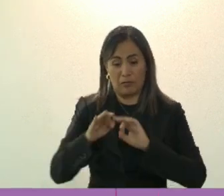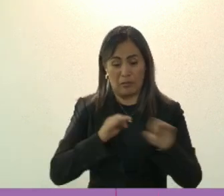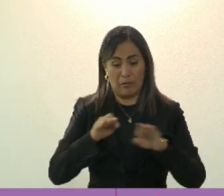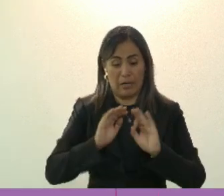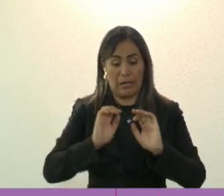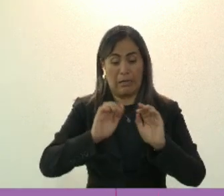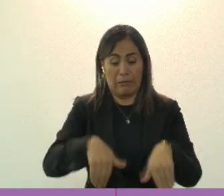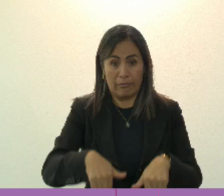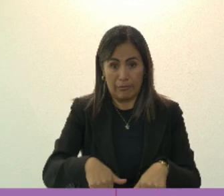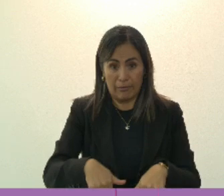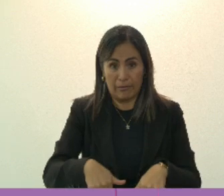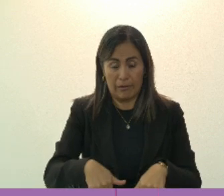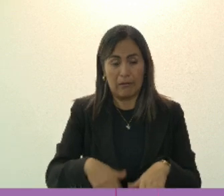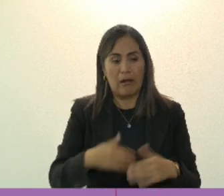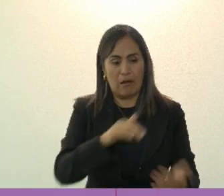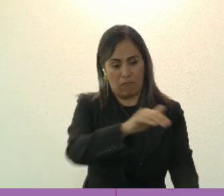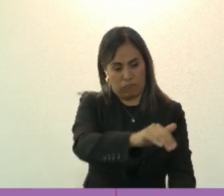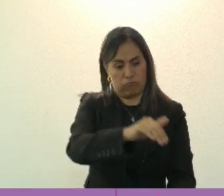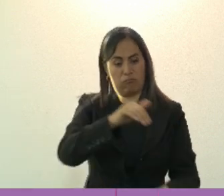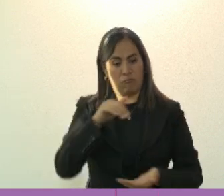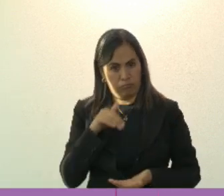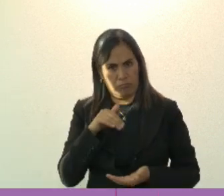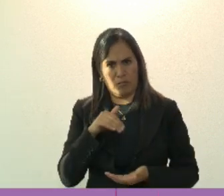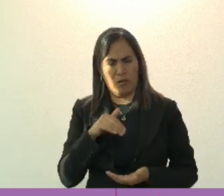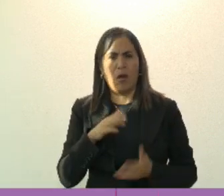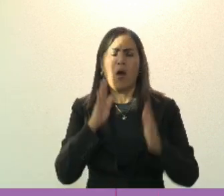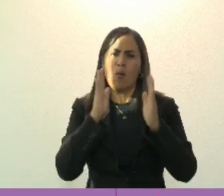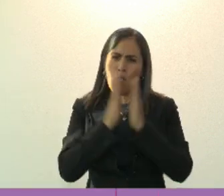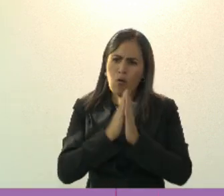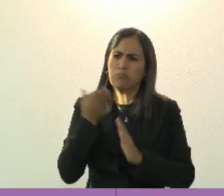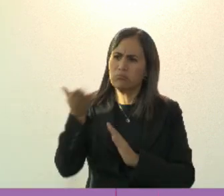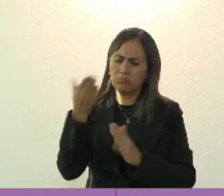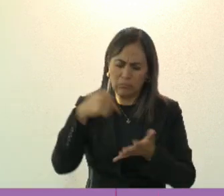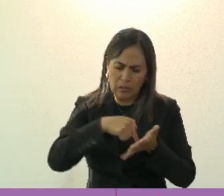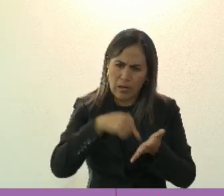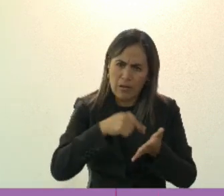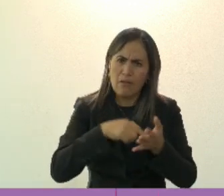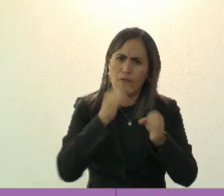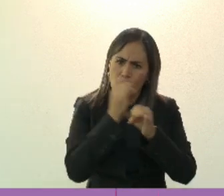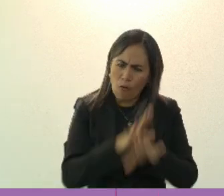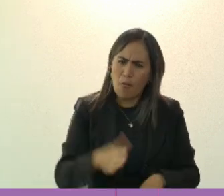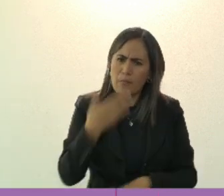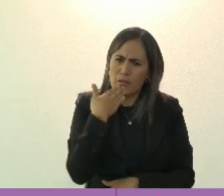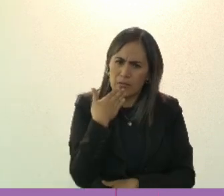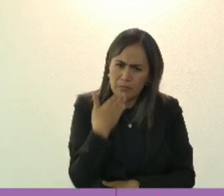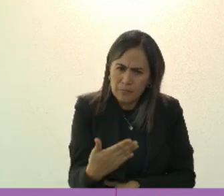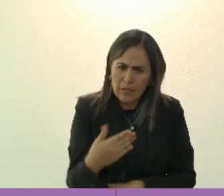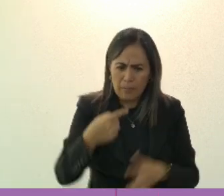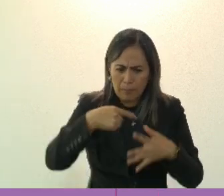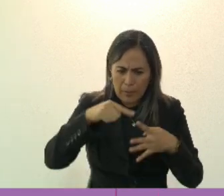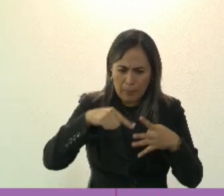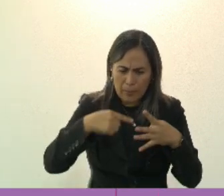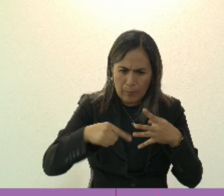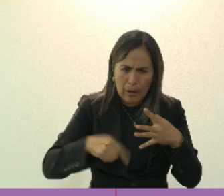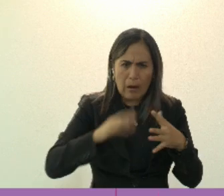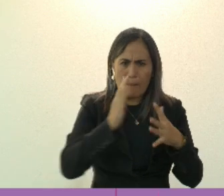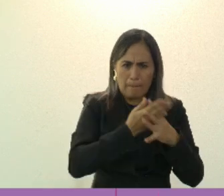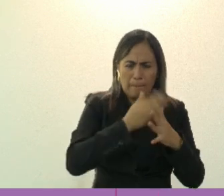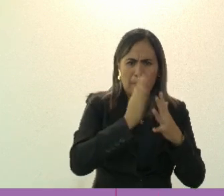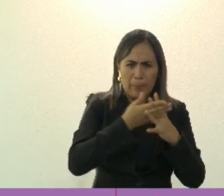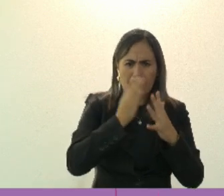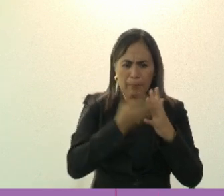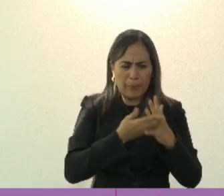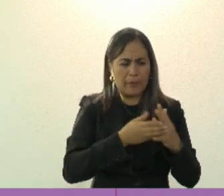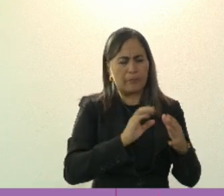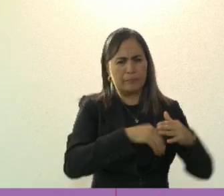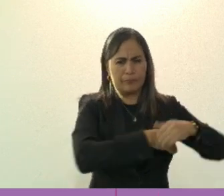pues también exijan tener unos buenos informes soportados en clasificación archivística. porque